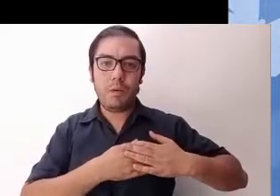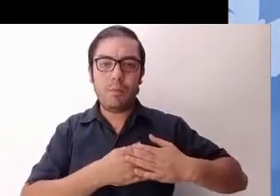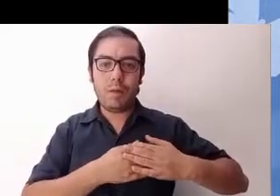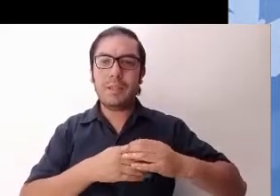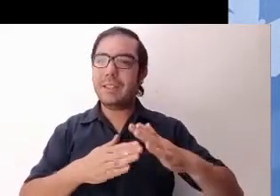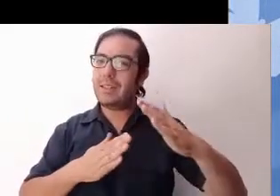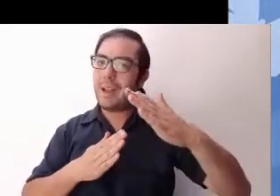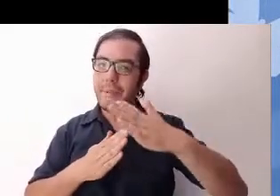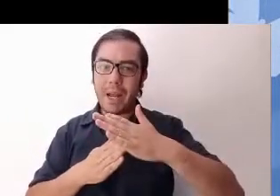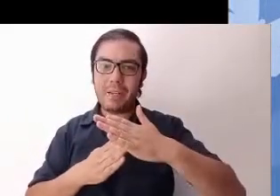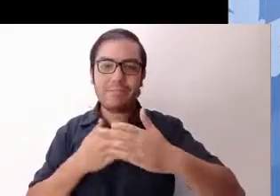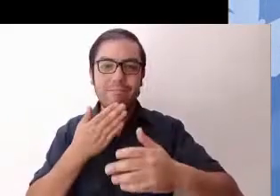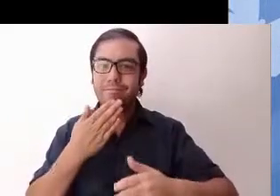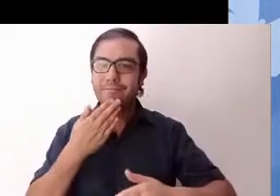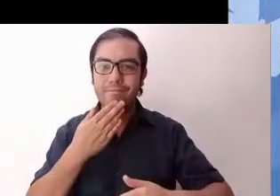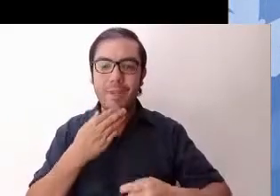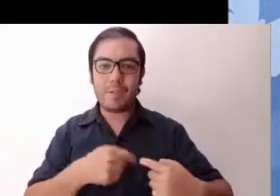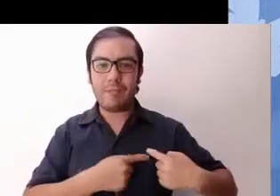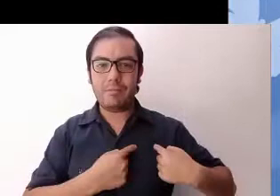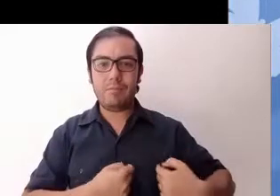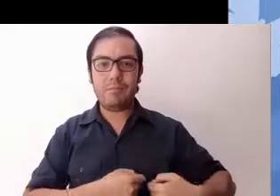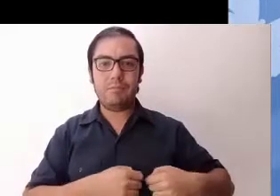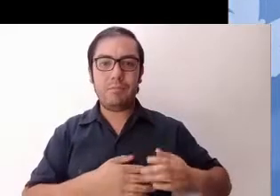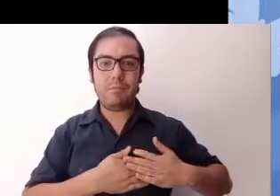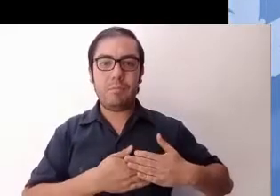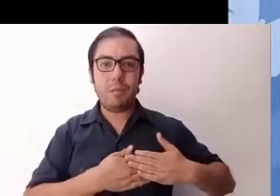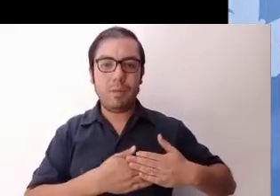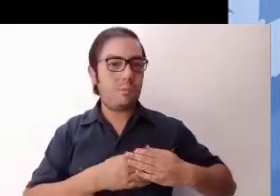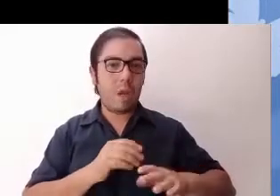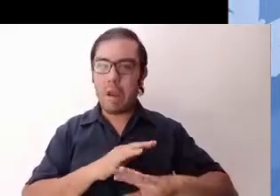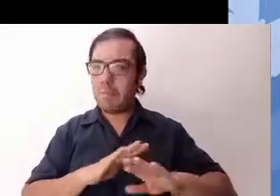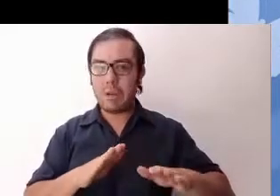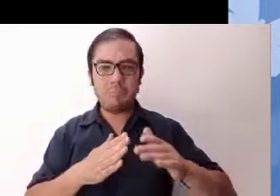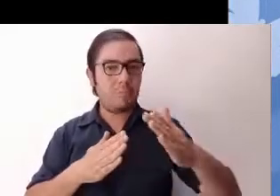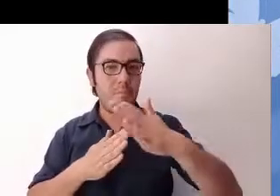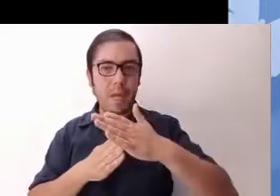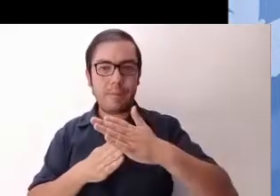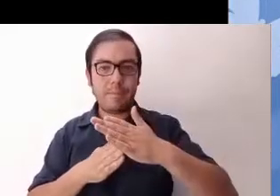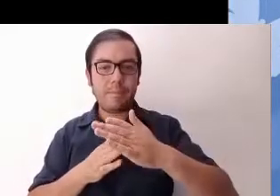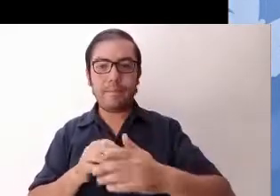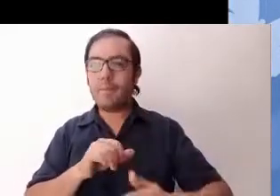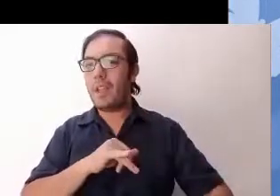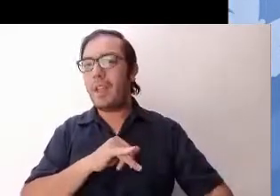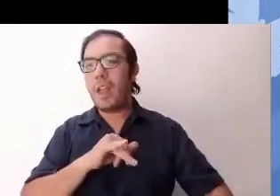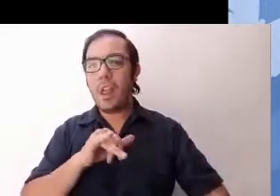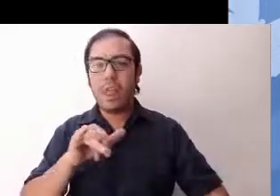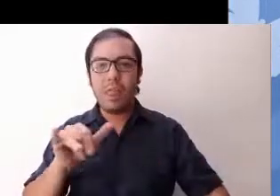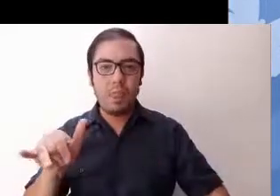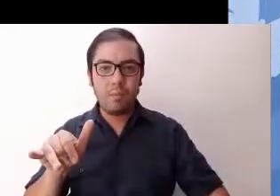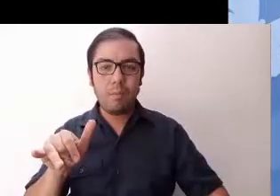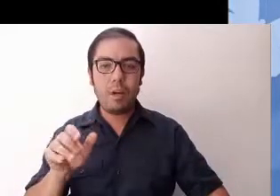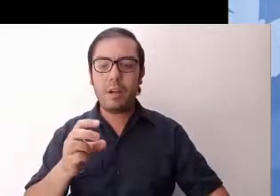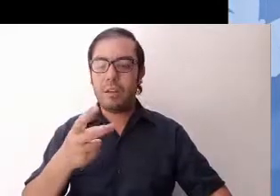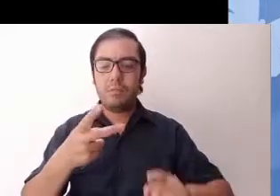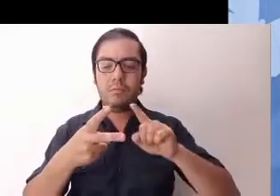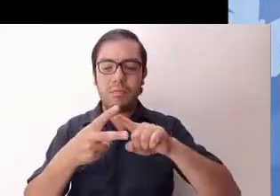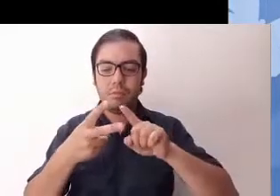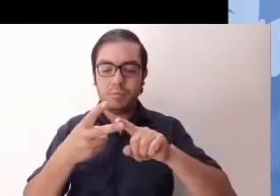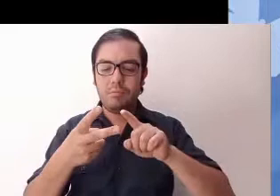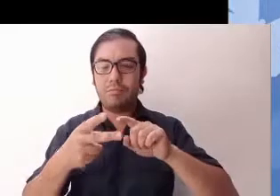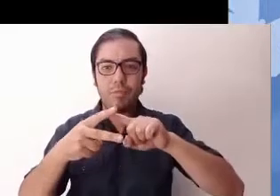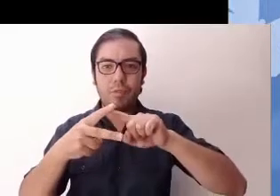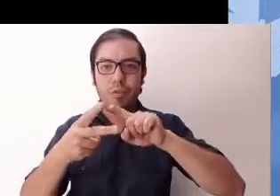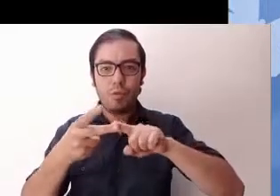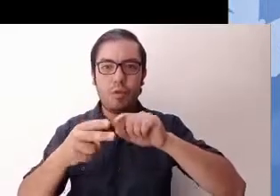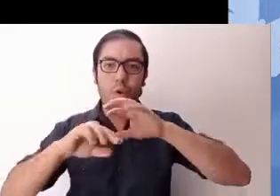la pérdida de la funcionalidad del corazón. Y luego tenemos el paro cardiorrespiratorio, que